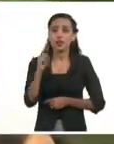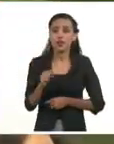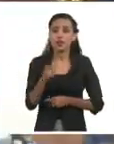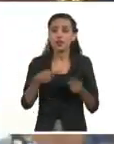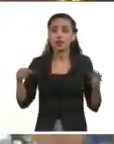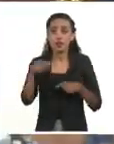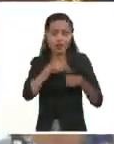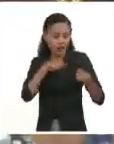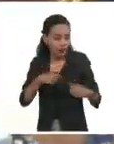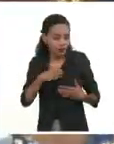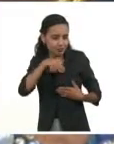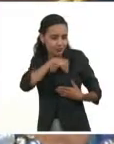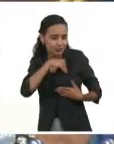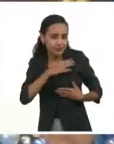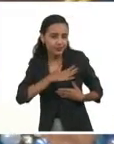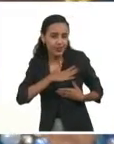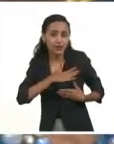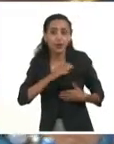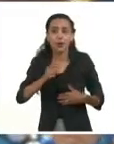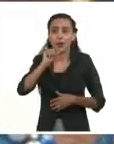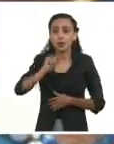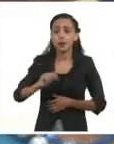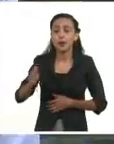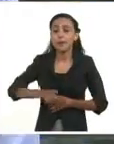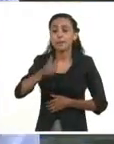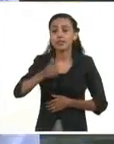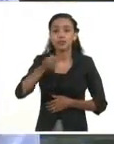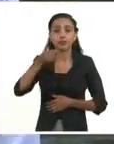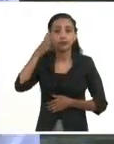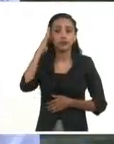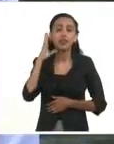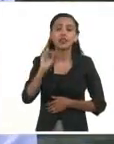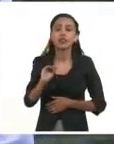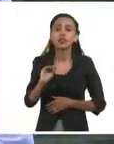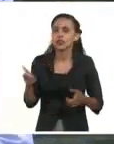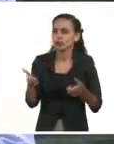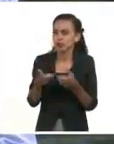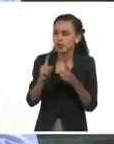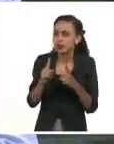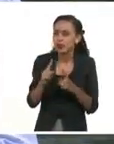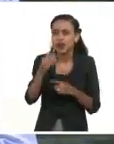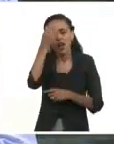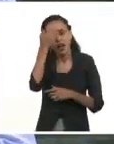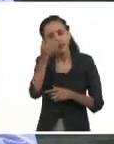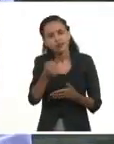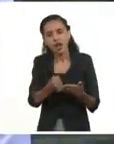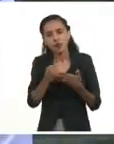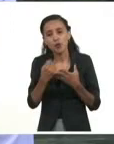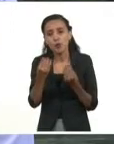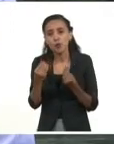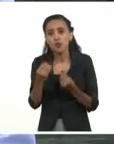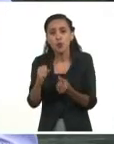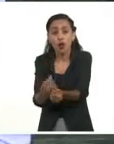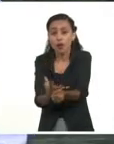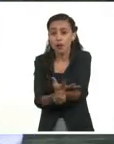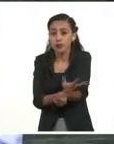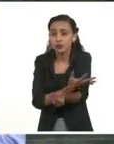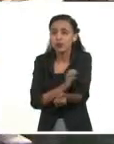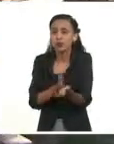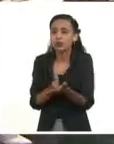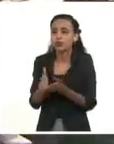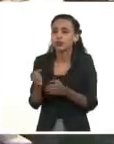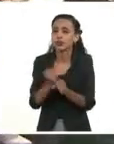las personas el presidente díaz canel expresó que este ha sido un encuentro acortador que sobrepasa las emociones y da continuidad